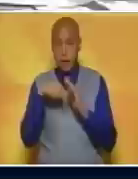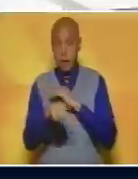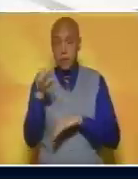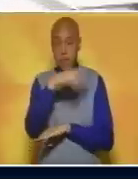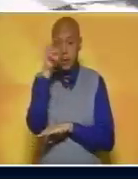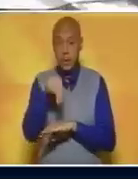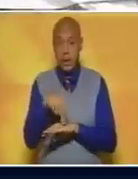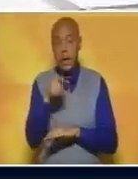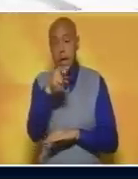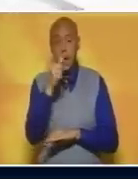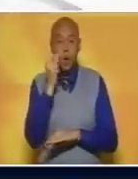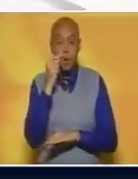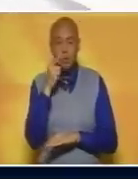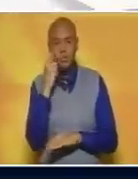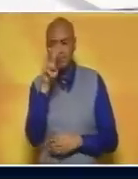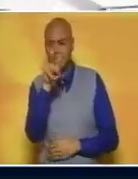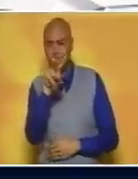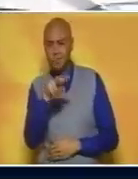Legislativo, pues entonces deciden